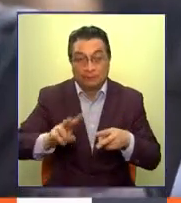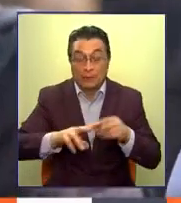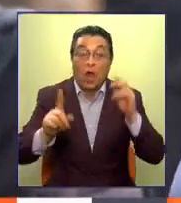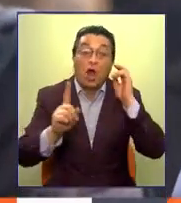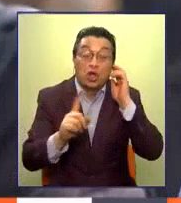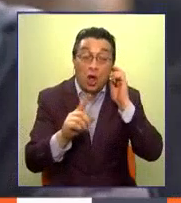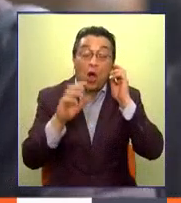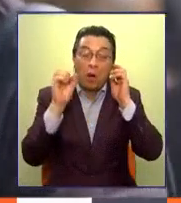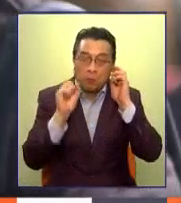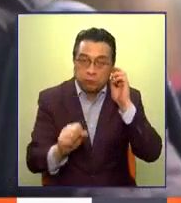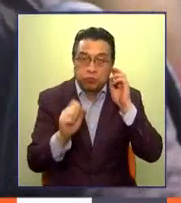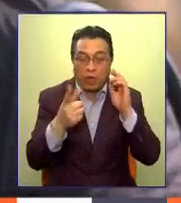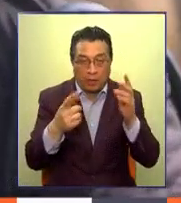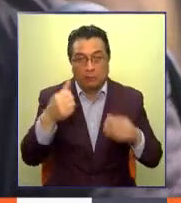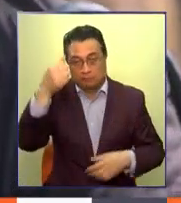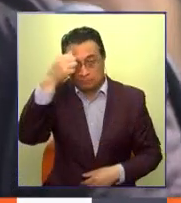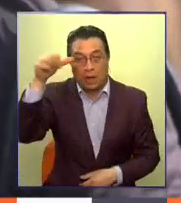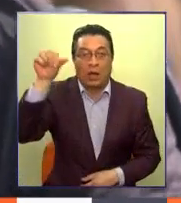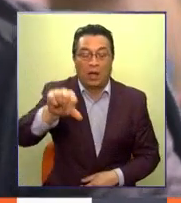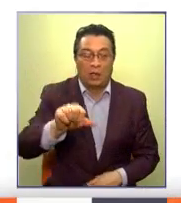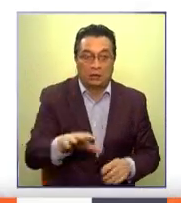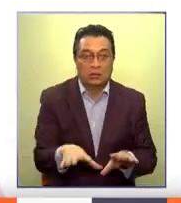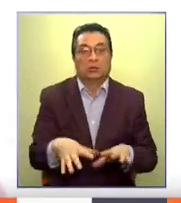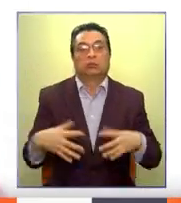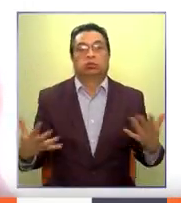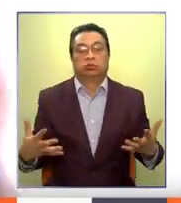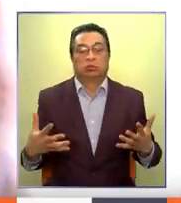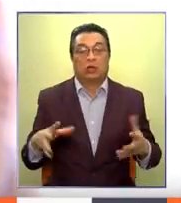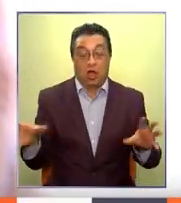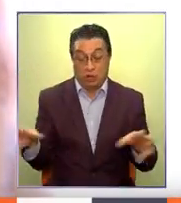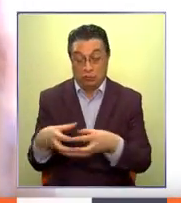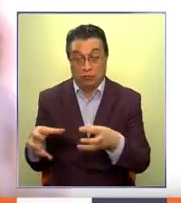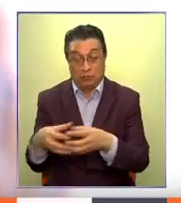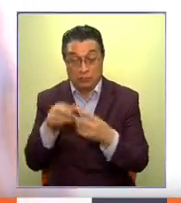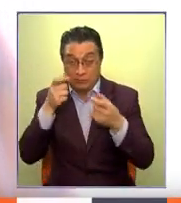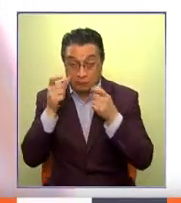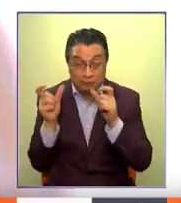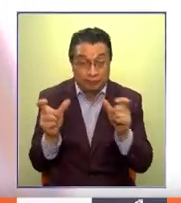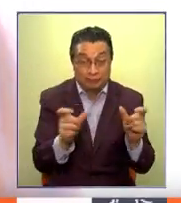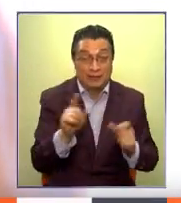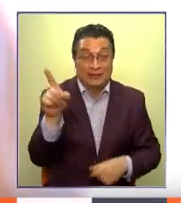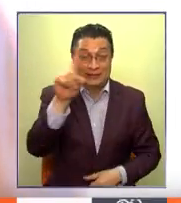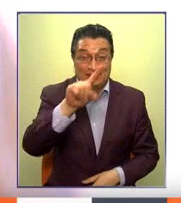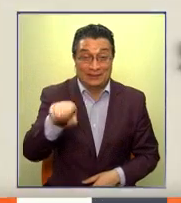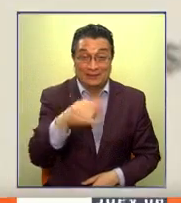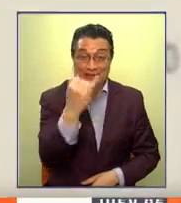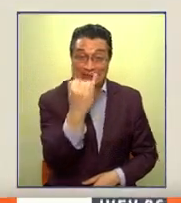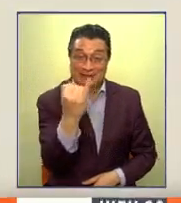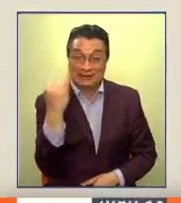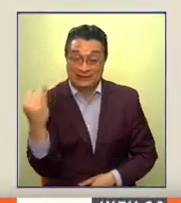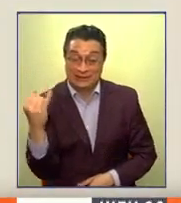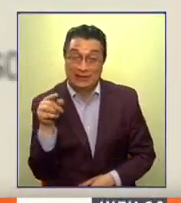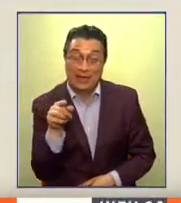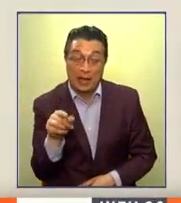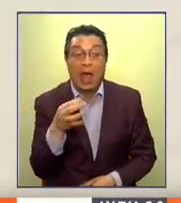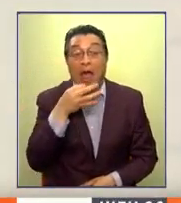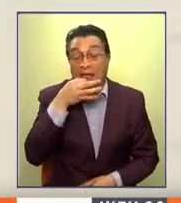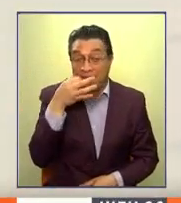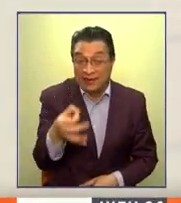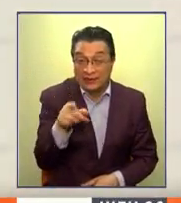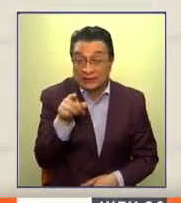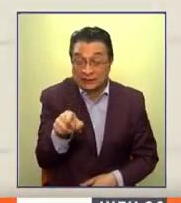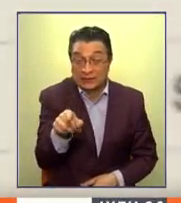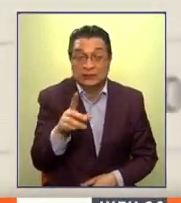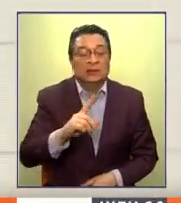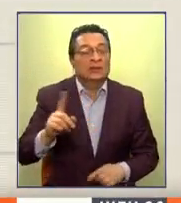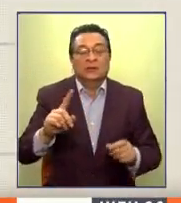podría incluso terminar con sanciones. Sin embargo, la Asociación de Fiscalizadores del Servicio de Impuestos Internos asegura que el organismo no